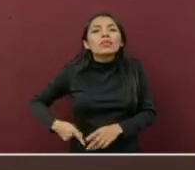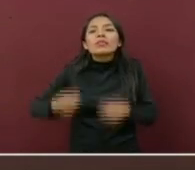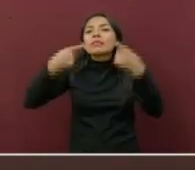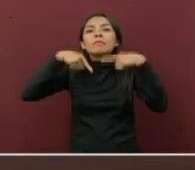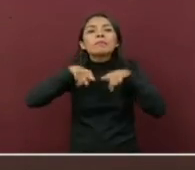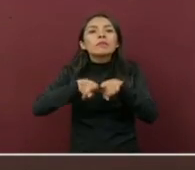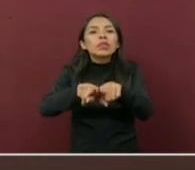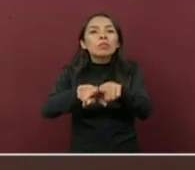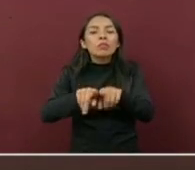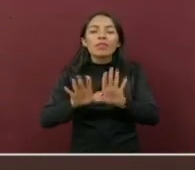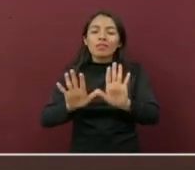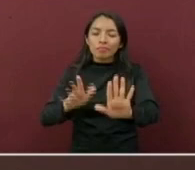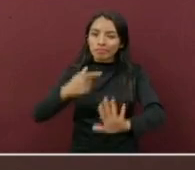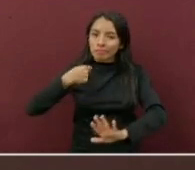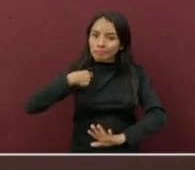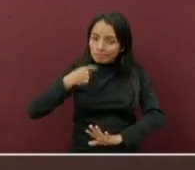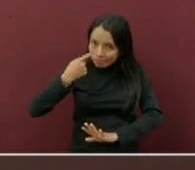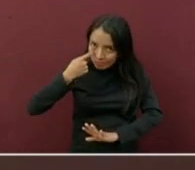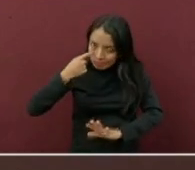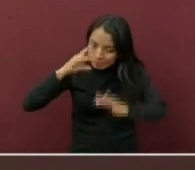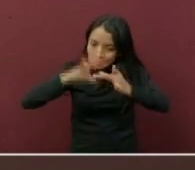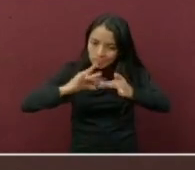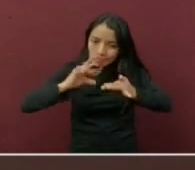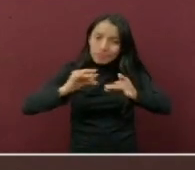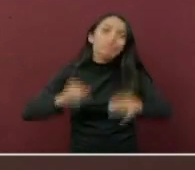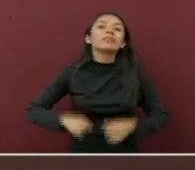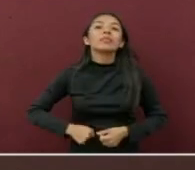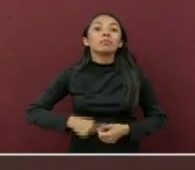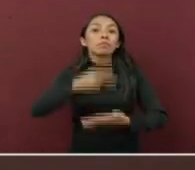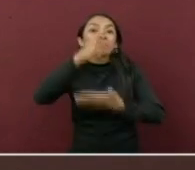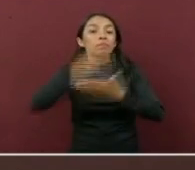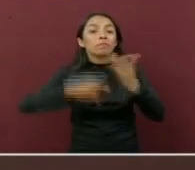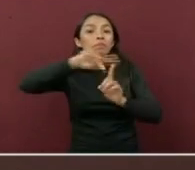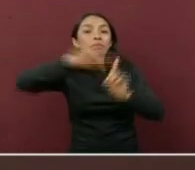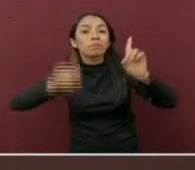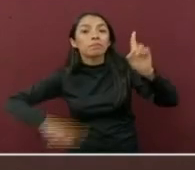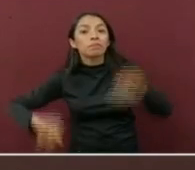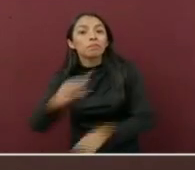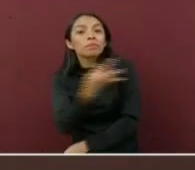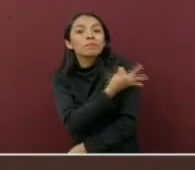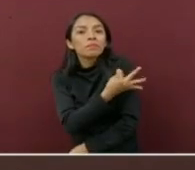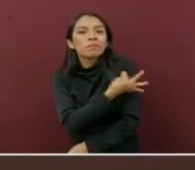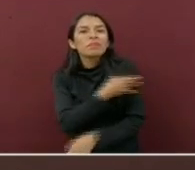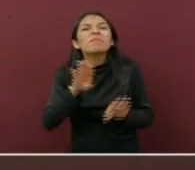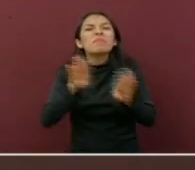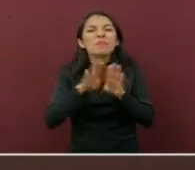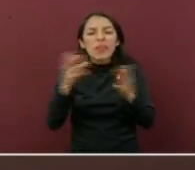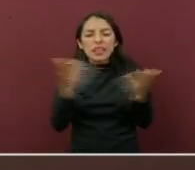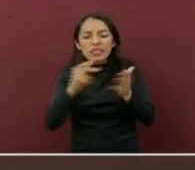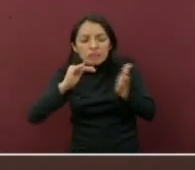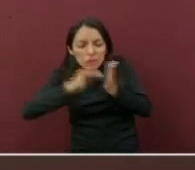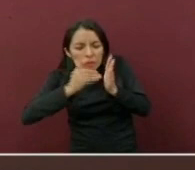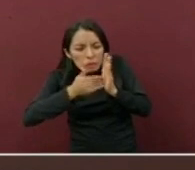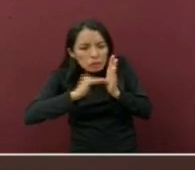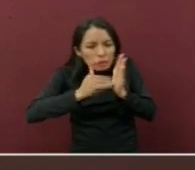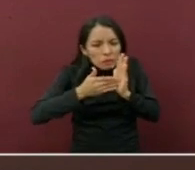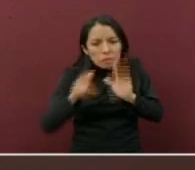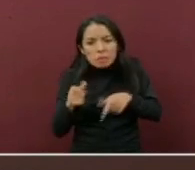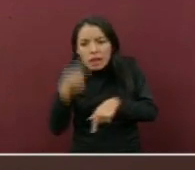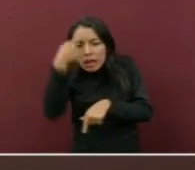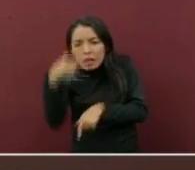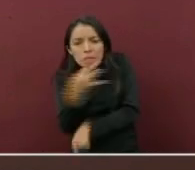explico miren el plan nacional de vacunación diseñó esta estrategia para vacunar